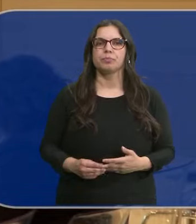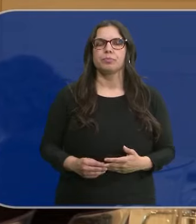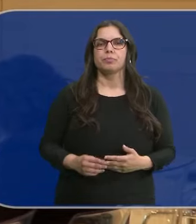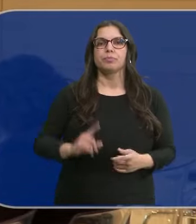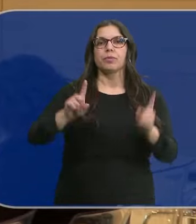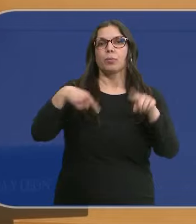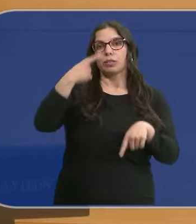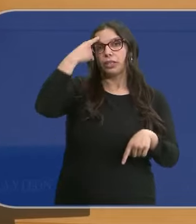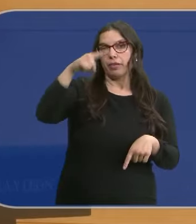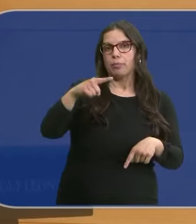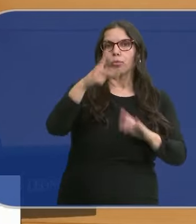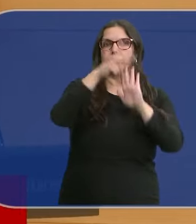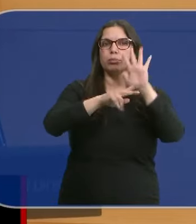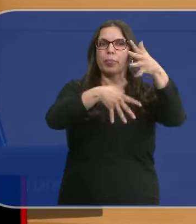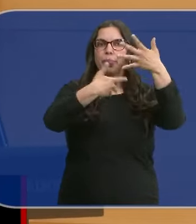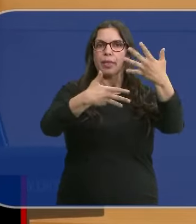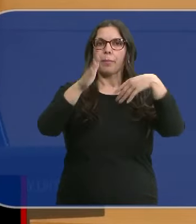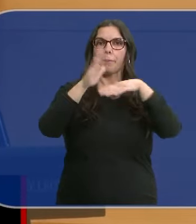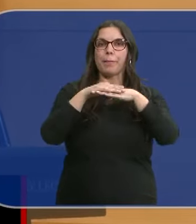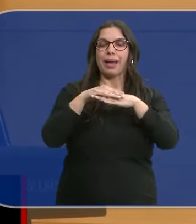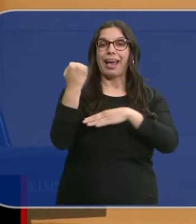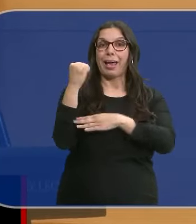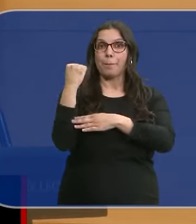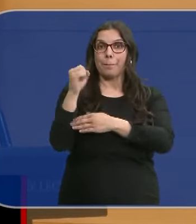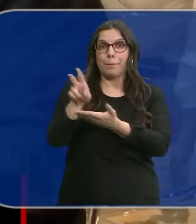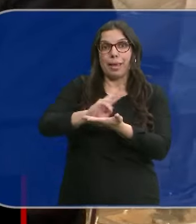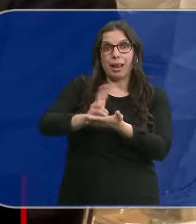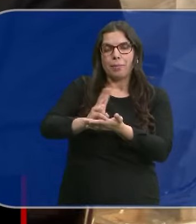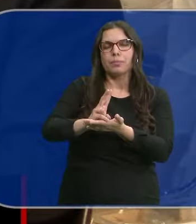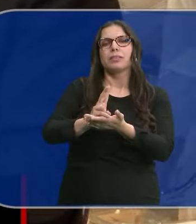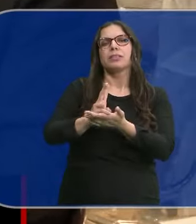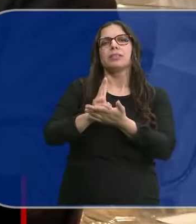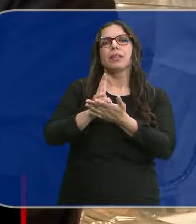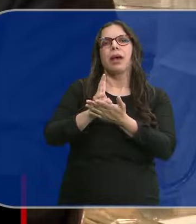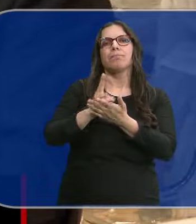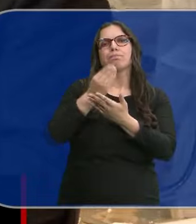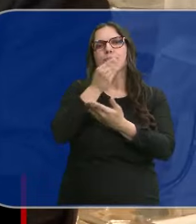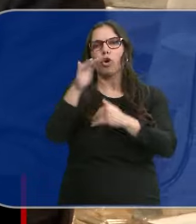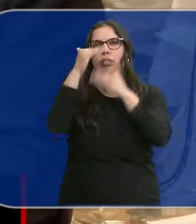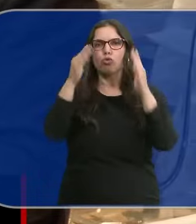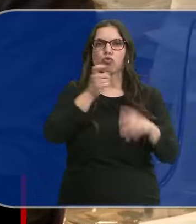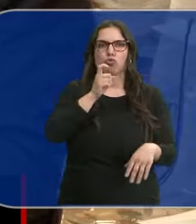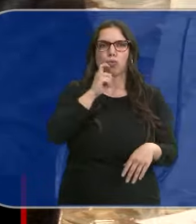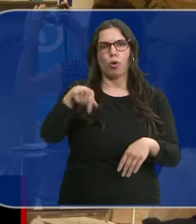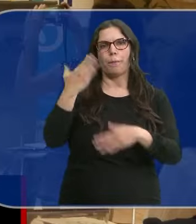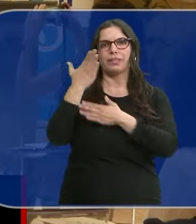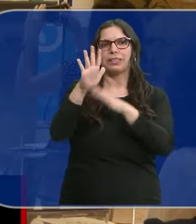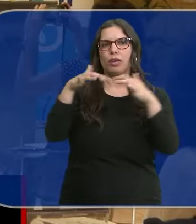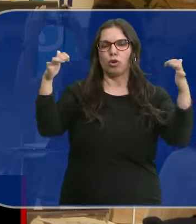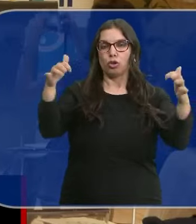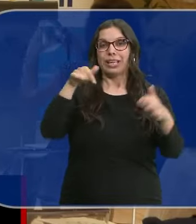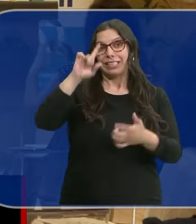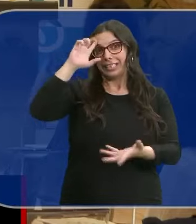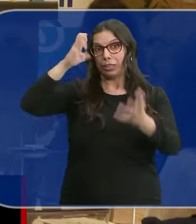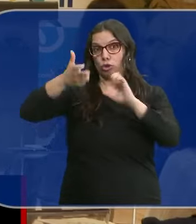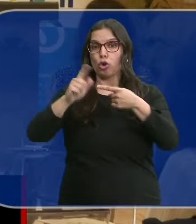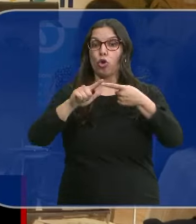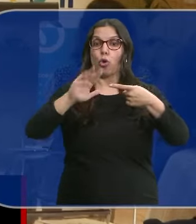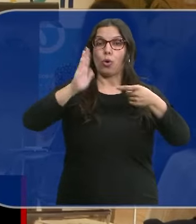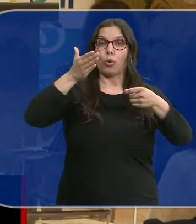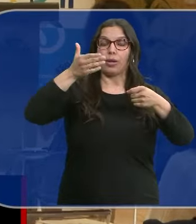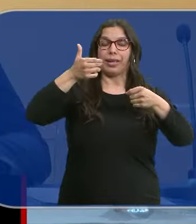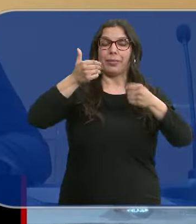Conoceremos el decálogo para mejorar la atención de la epilepsia. Se ha presentado hoy en las Cortes. Este trastorno es el más común tras los ictus y las